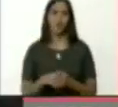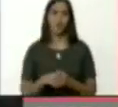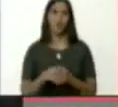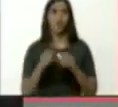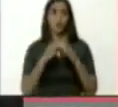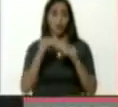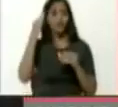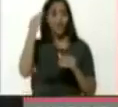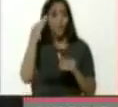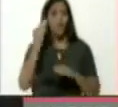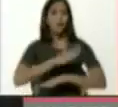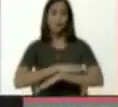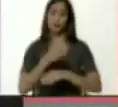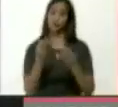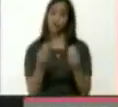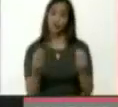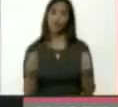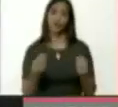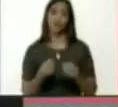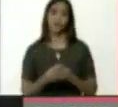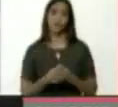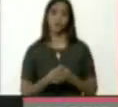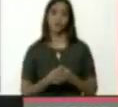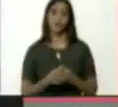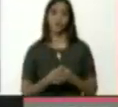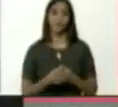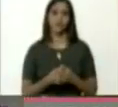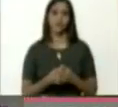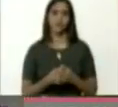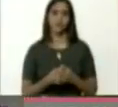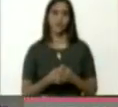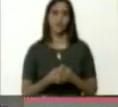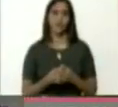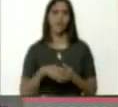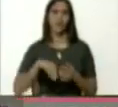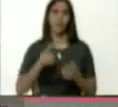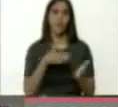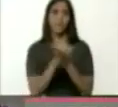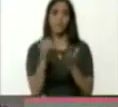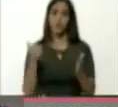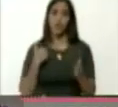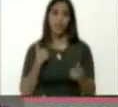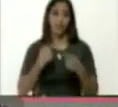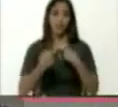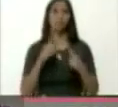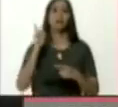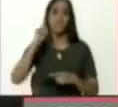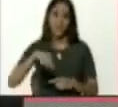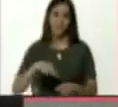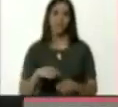sabemos la posición de muchos. El Sergio Novelli. Y que puede suceder cualquier cosa también.